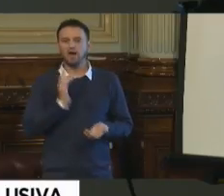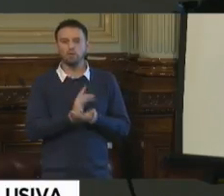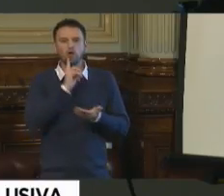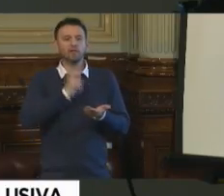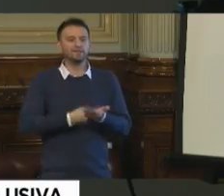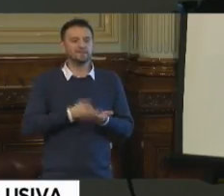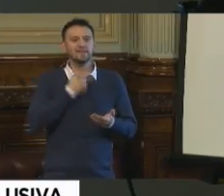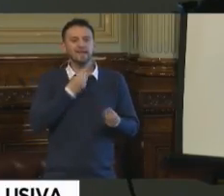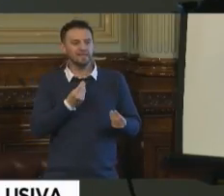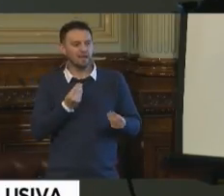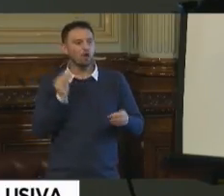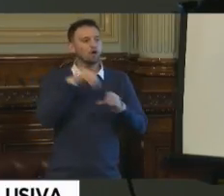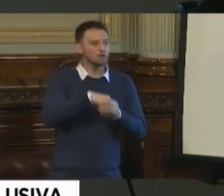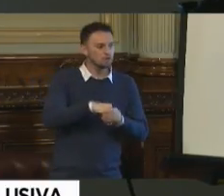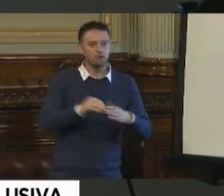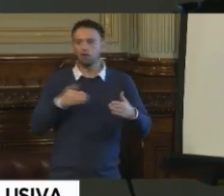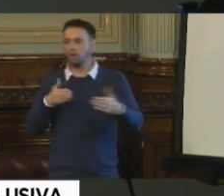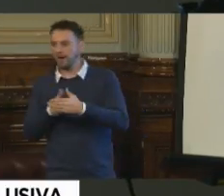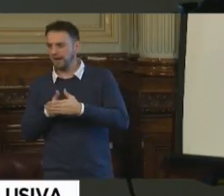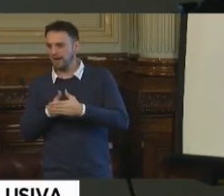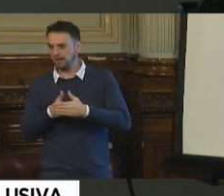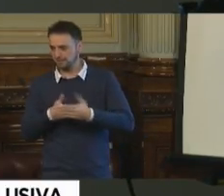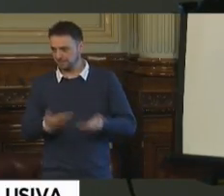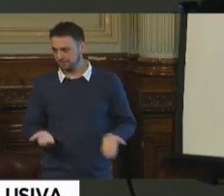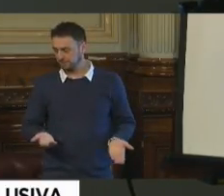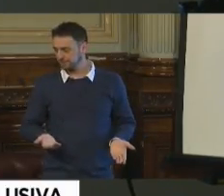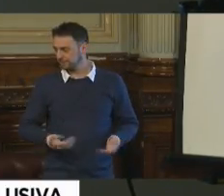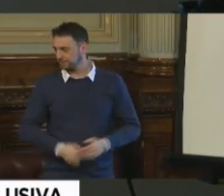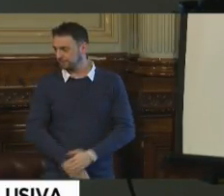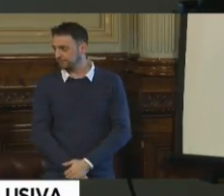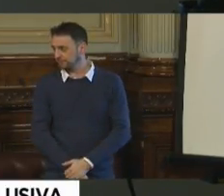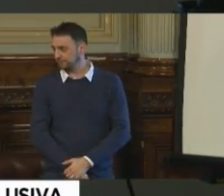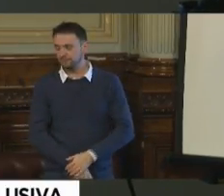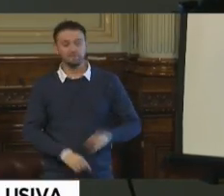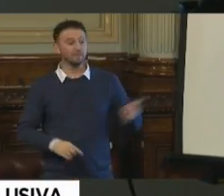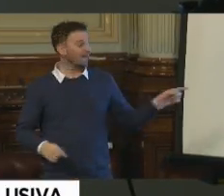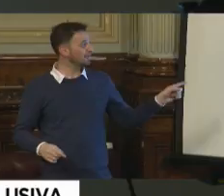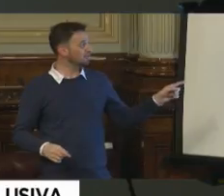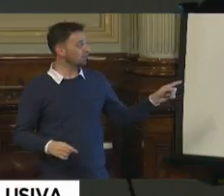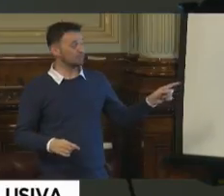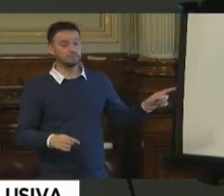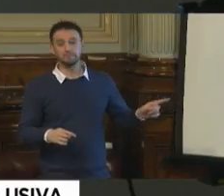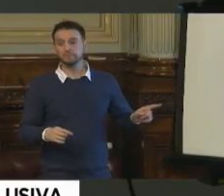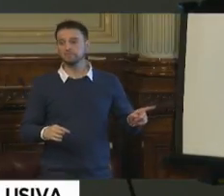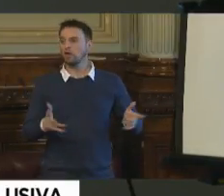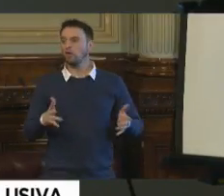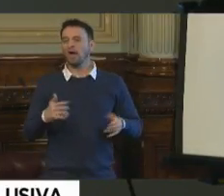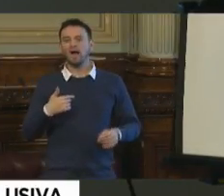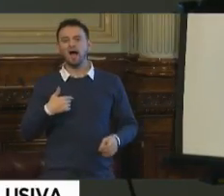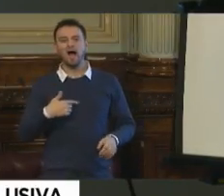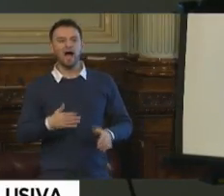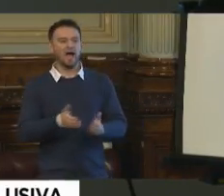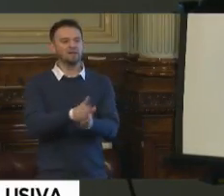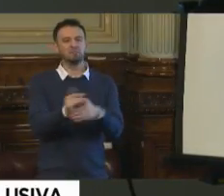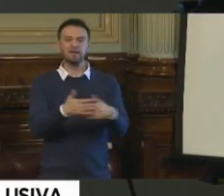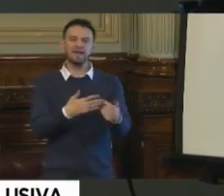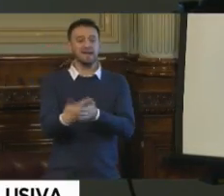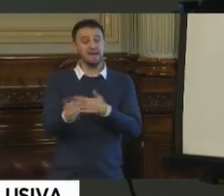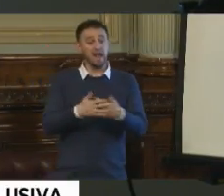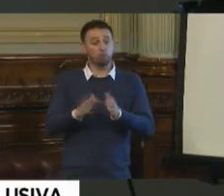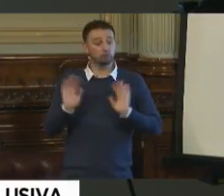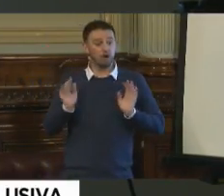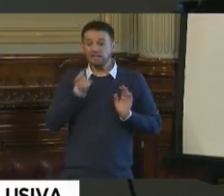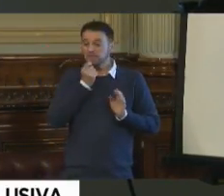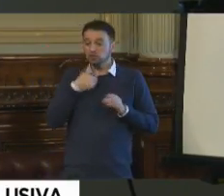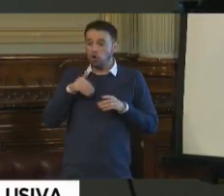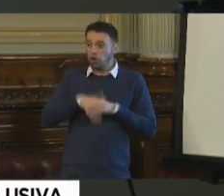agentes agentes generadores de barreras o agentes generadores de inclusión y no caben actitudes neutras si no